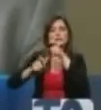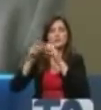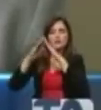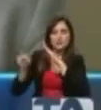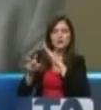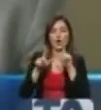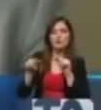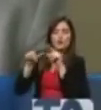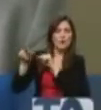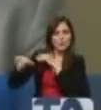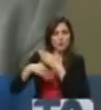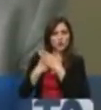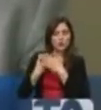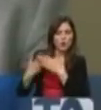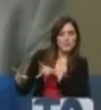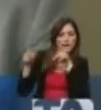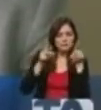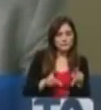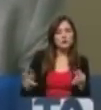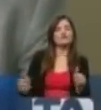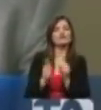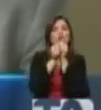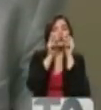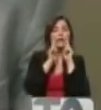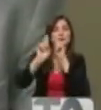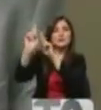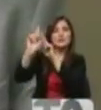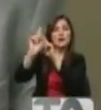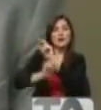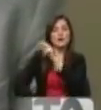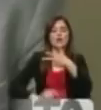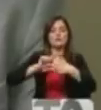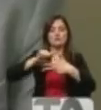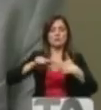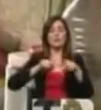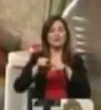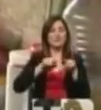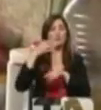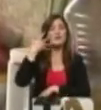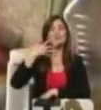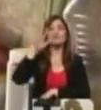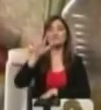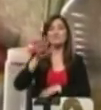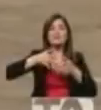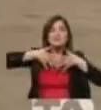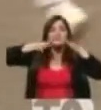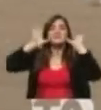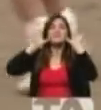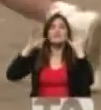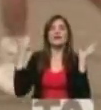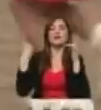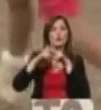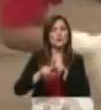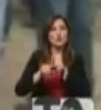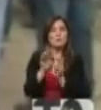esta planificación, que será entregado el reconocimiento a los 3 primeros lugares del 5 de diciembre. La iniciativa busca la